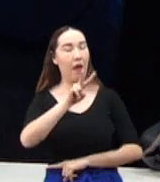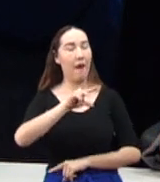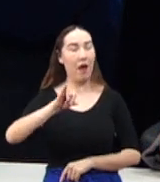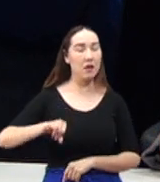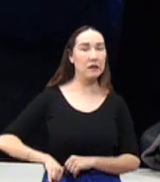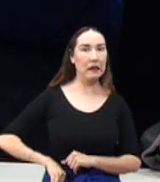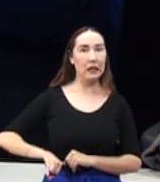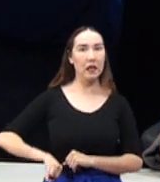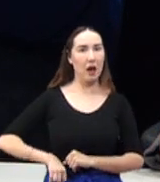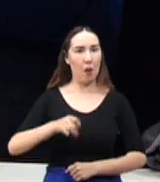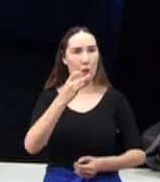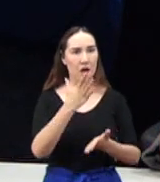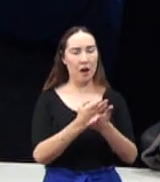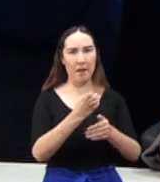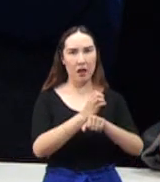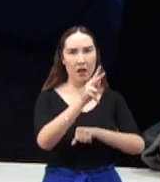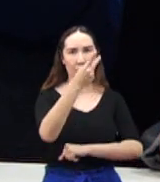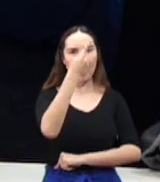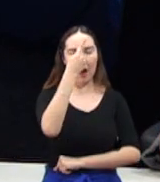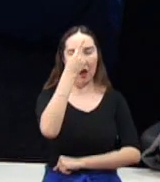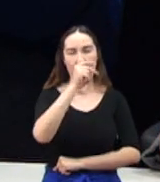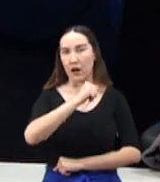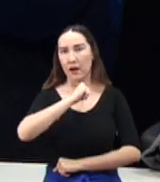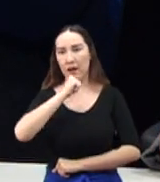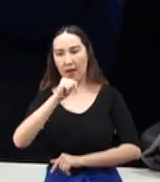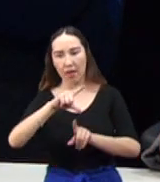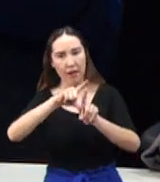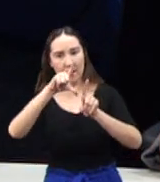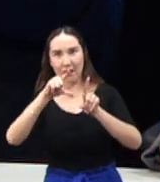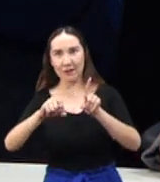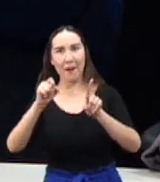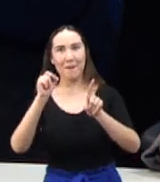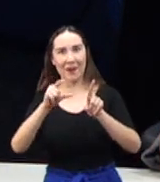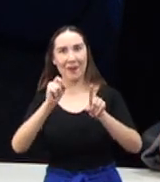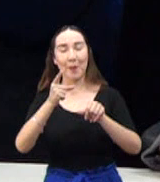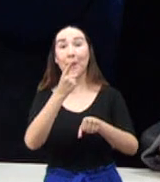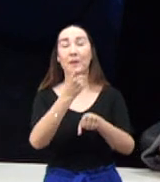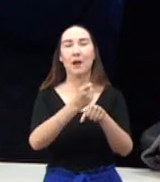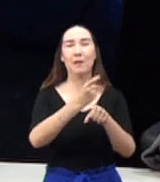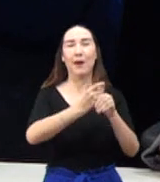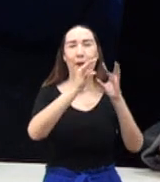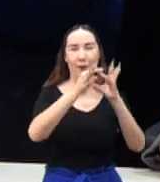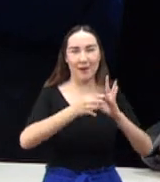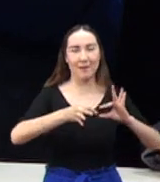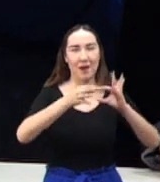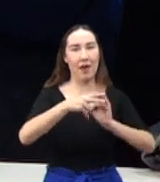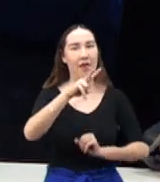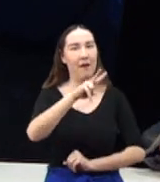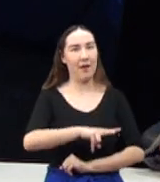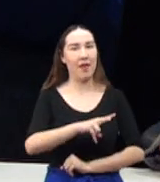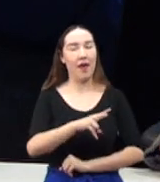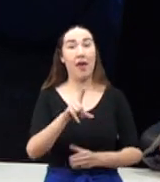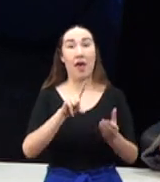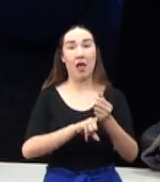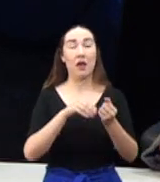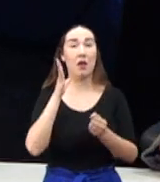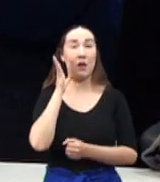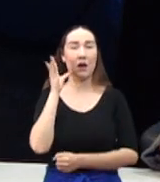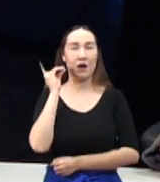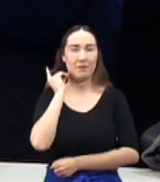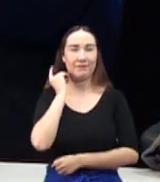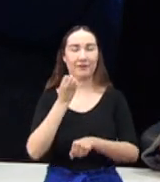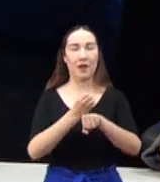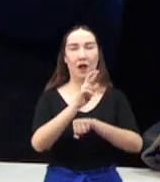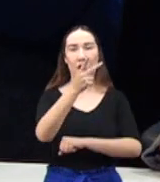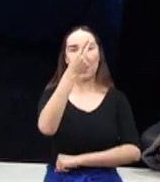no solamente del Estado, sino a nivel nacional. En primer lugar, hay que decir que para que se pongan de acuerdo en el Congreso del Estado de San Luis Potosí